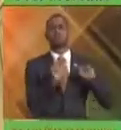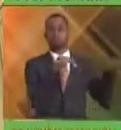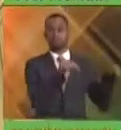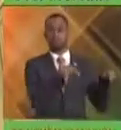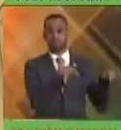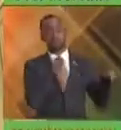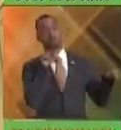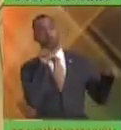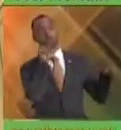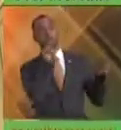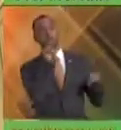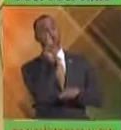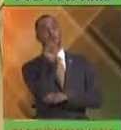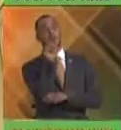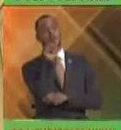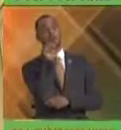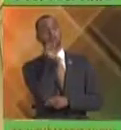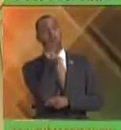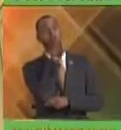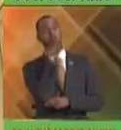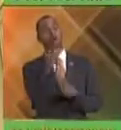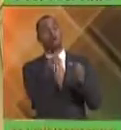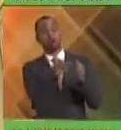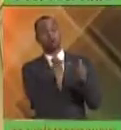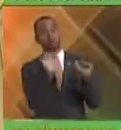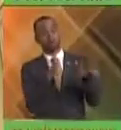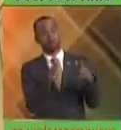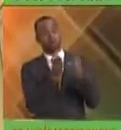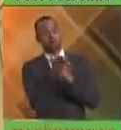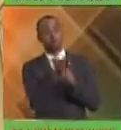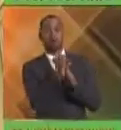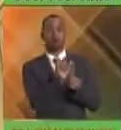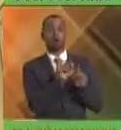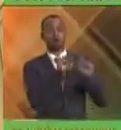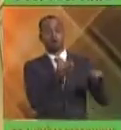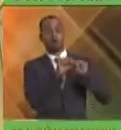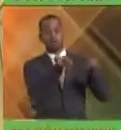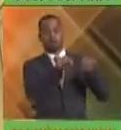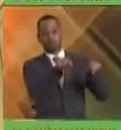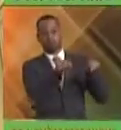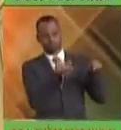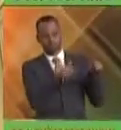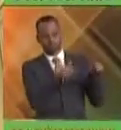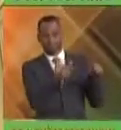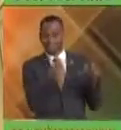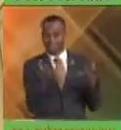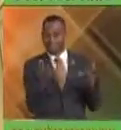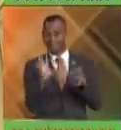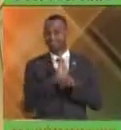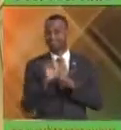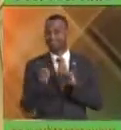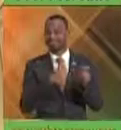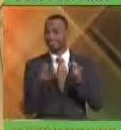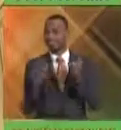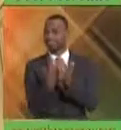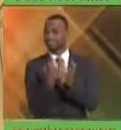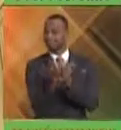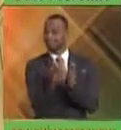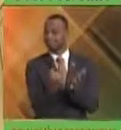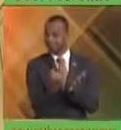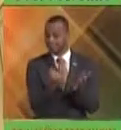elegir ese hotel por encima de otros solamente porque es accesible entonces es una oportunidad de negocio es una oportunidad de crecimiento